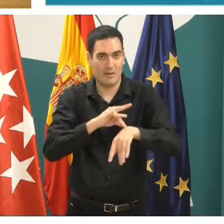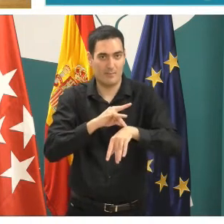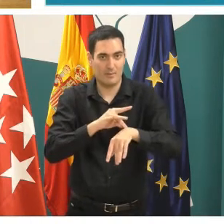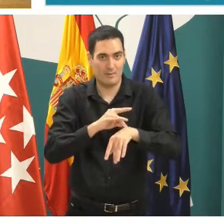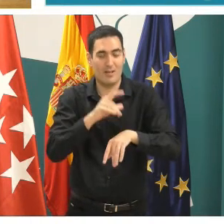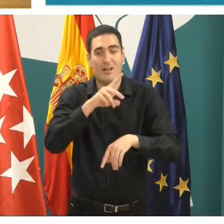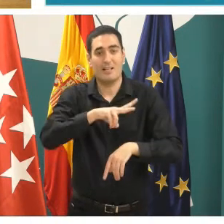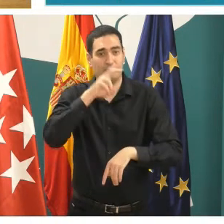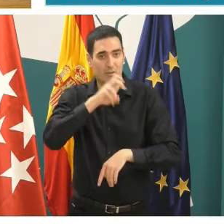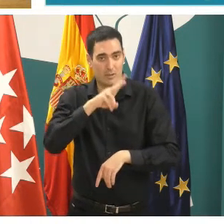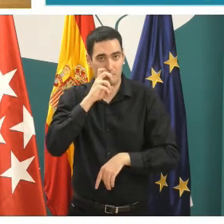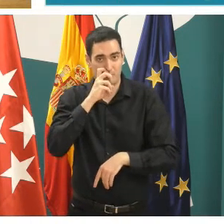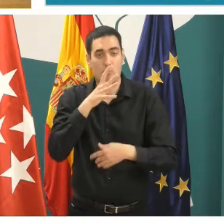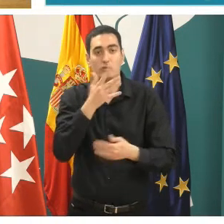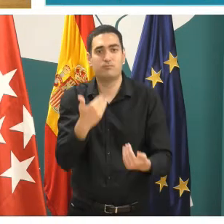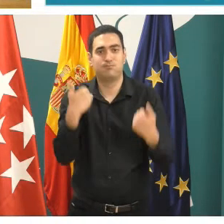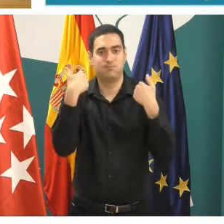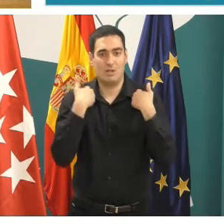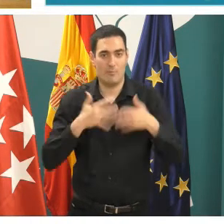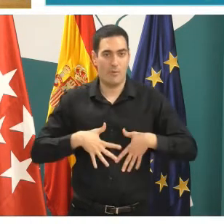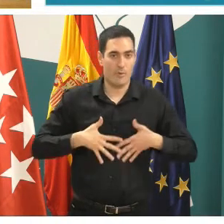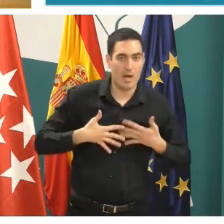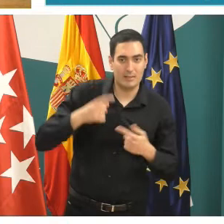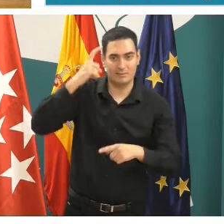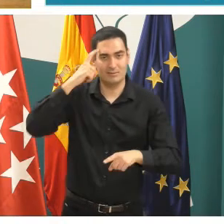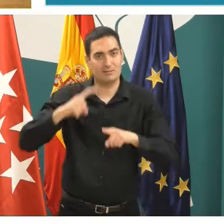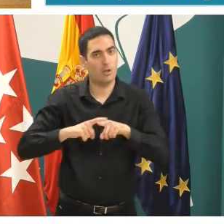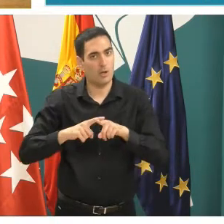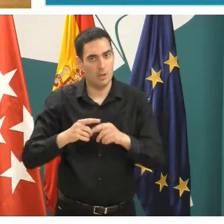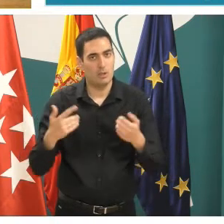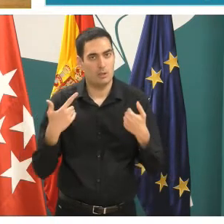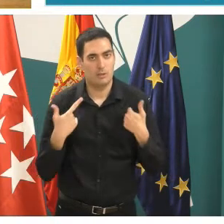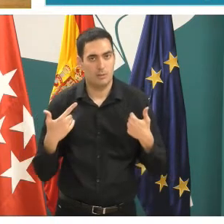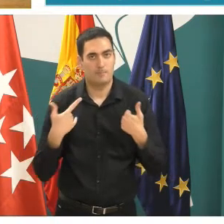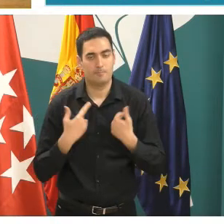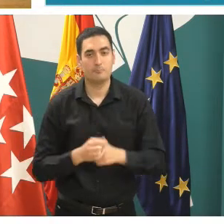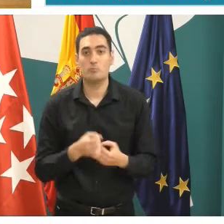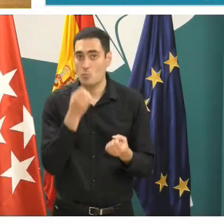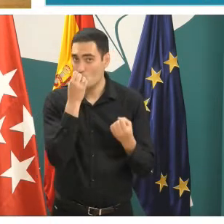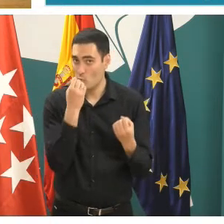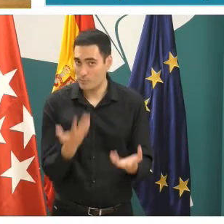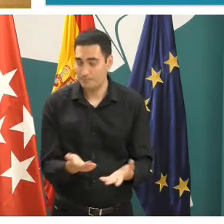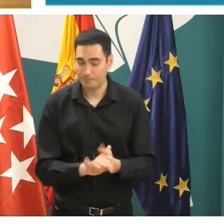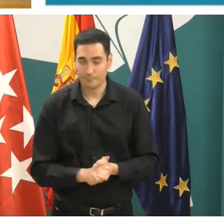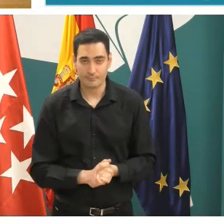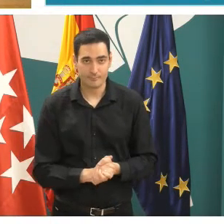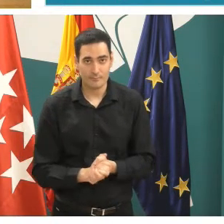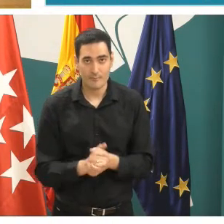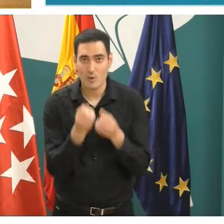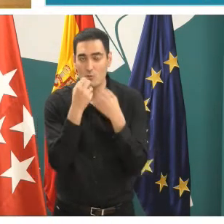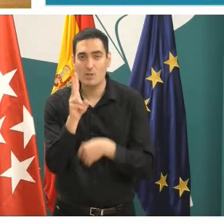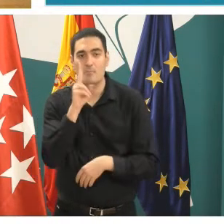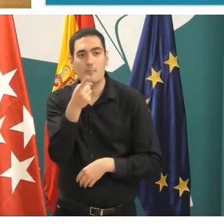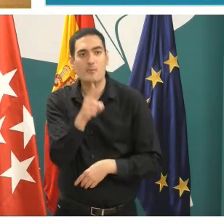toda esa carga emocional y psicológica que conllevan. Y, bueno, pues con ellos vemos también